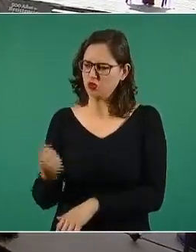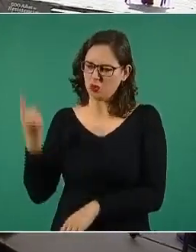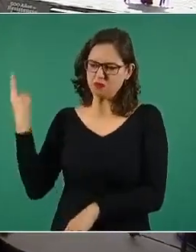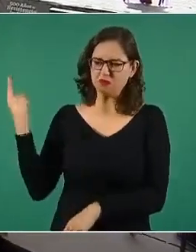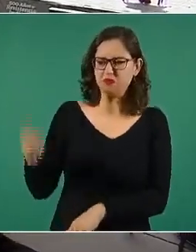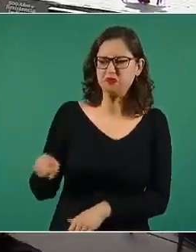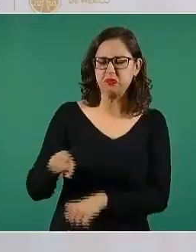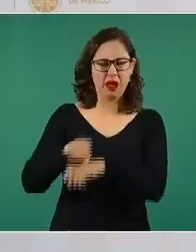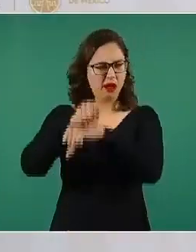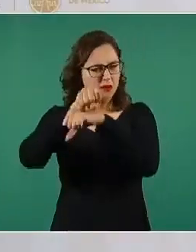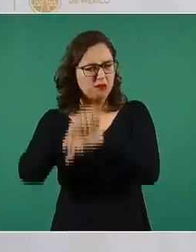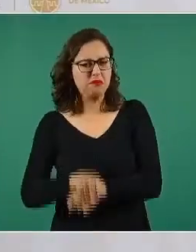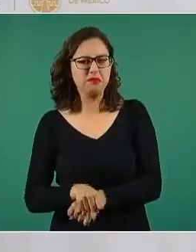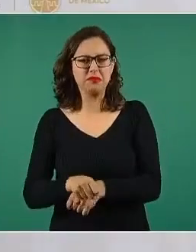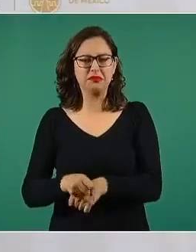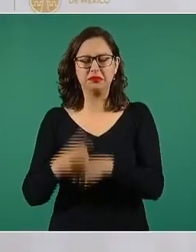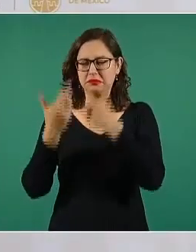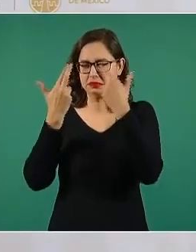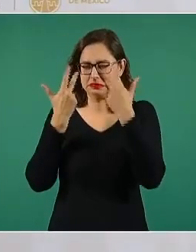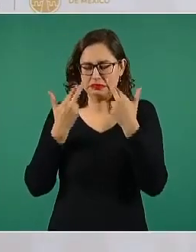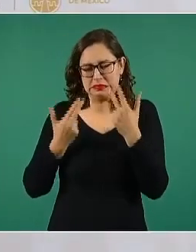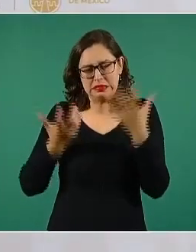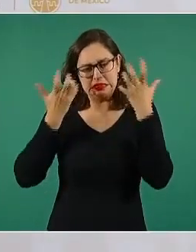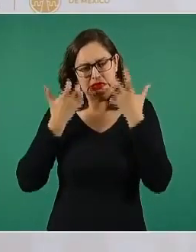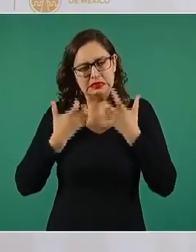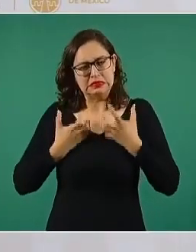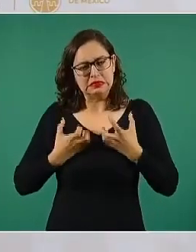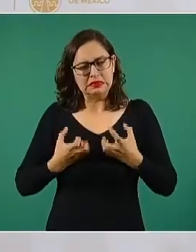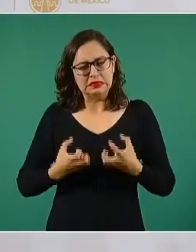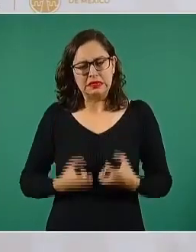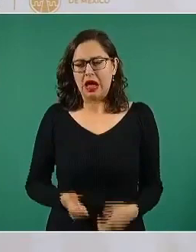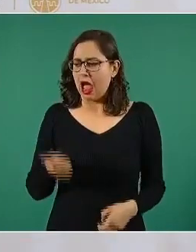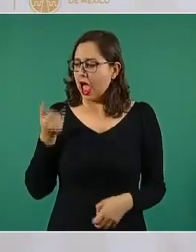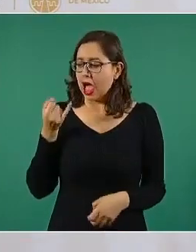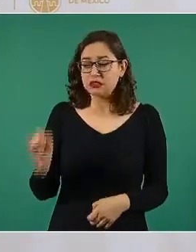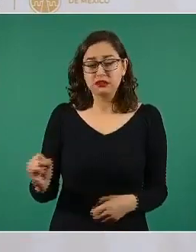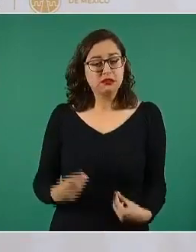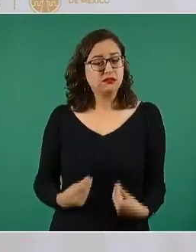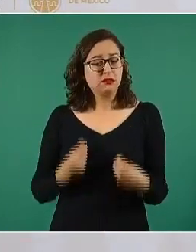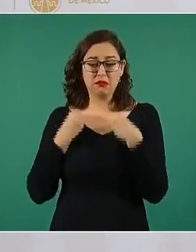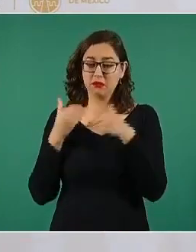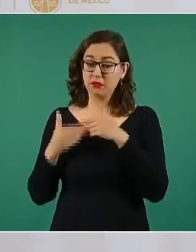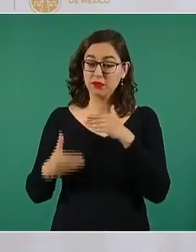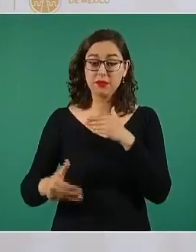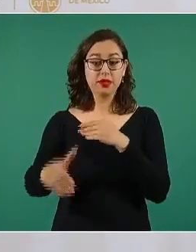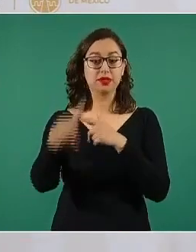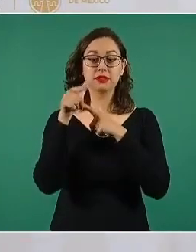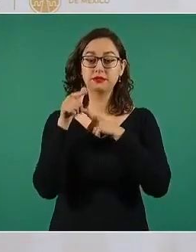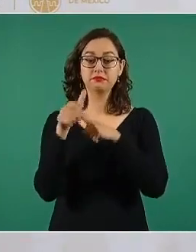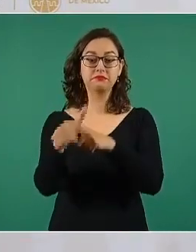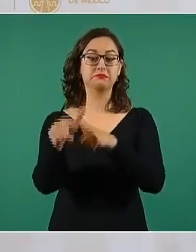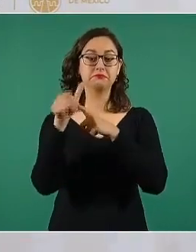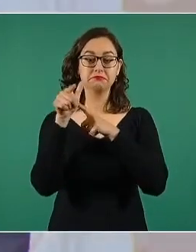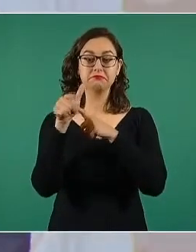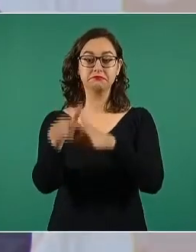esclavitud, desánimo y tristeza. Y como las malas